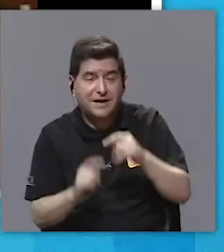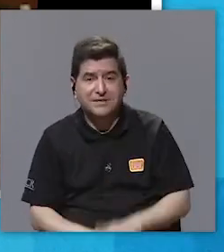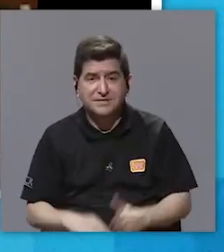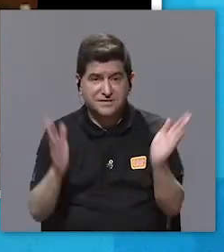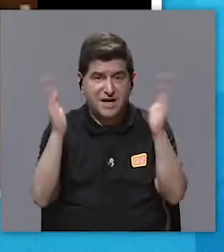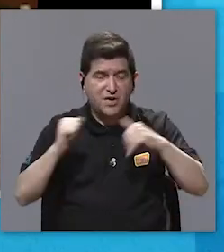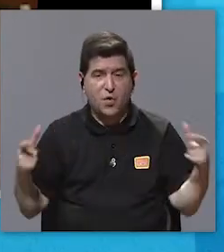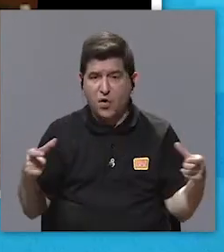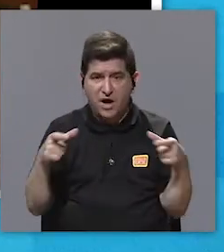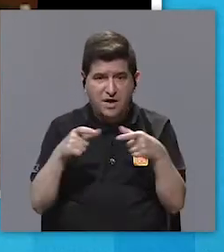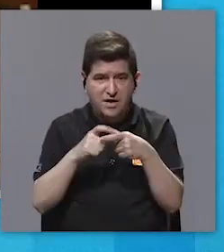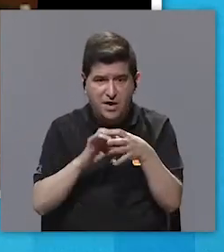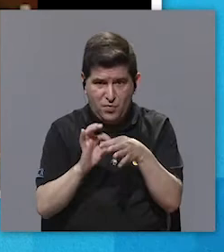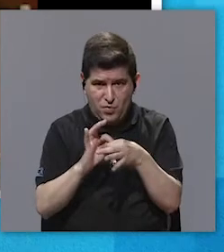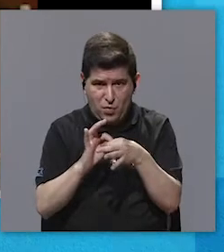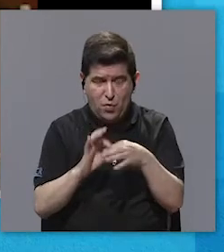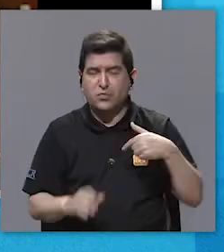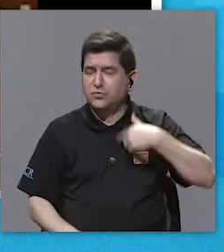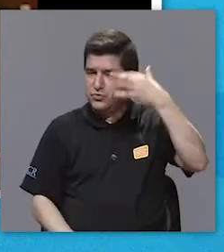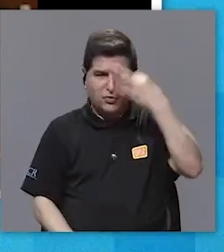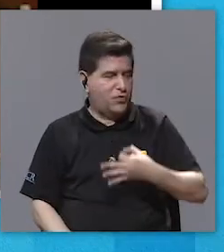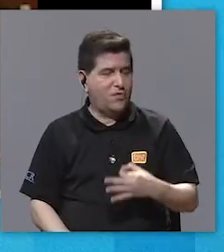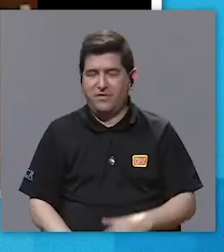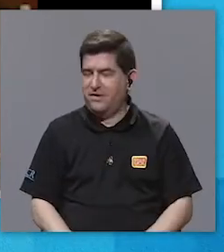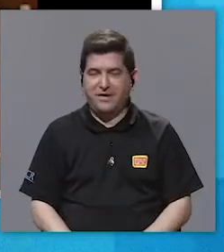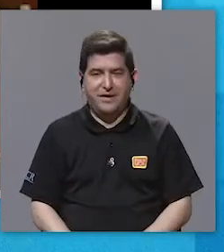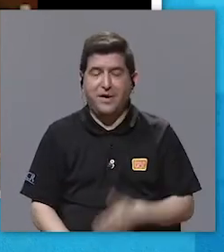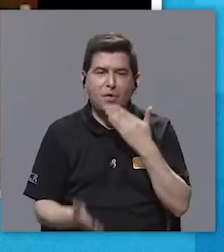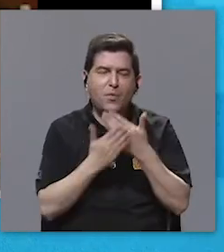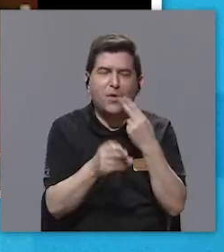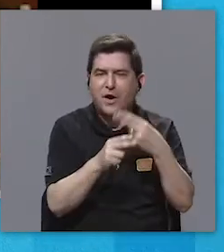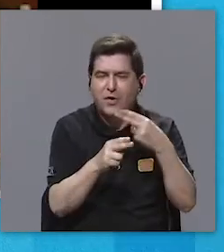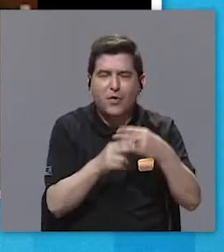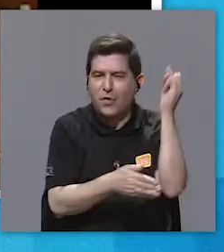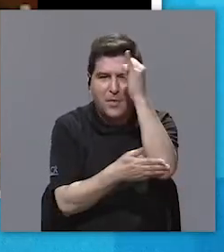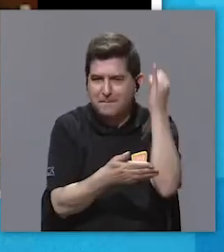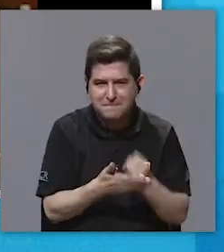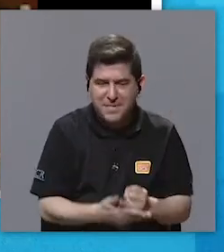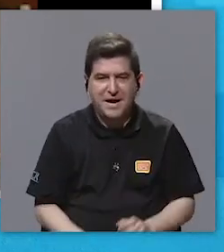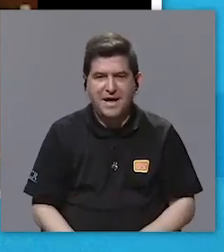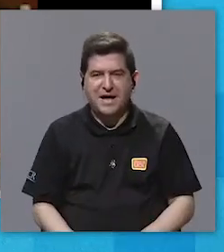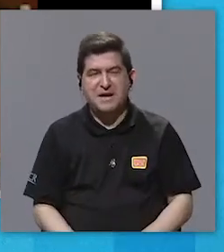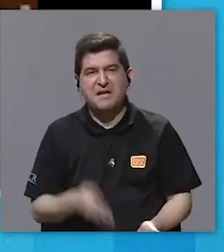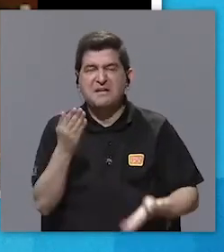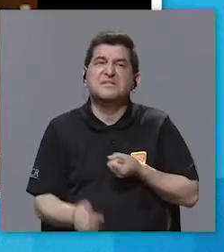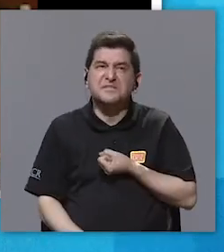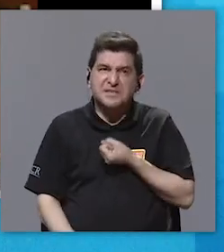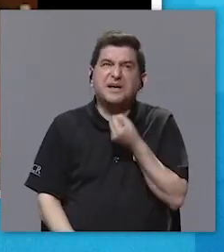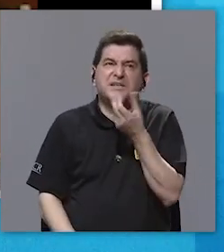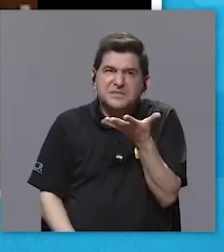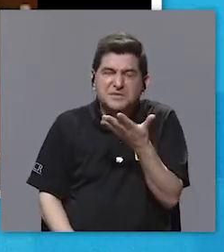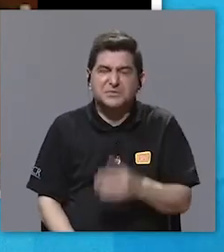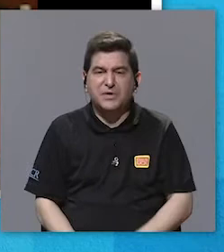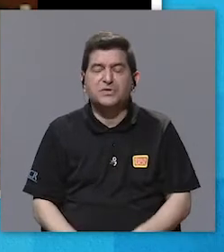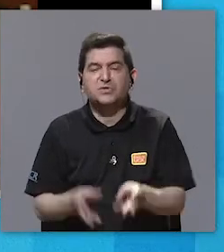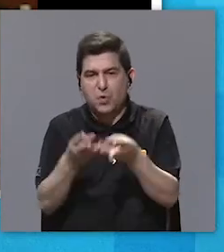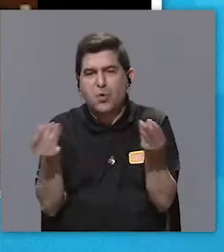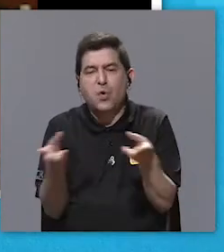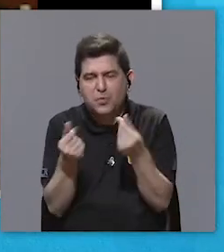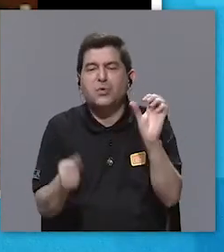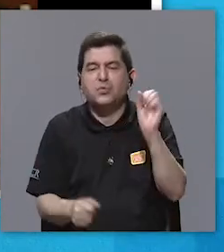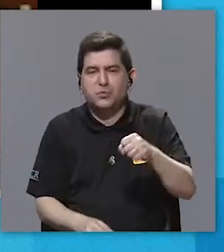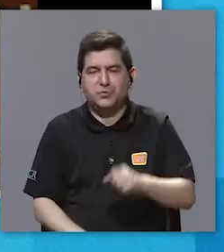no exista esa cuestión no yo no creo que sea bueno llamarlo arte más que una expresión digamos o un